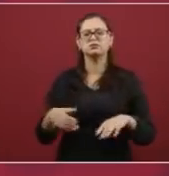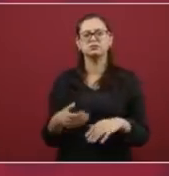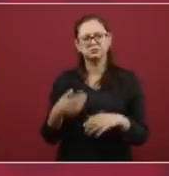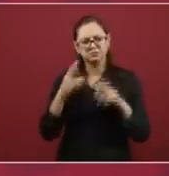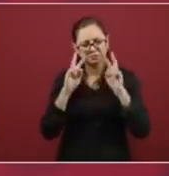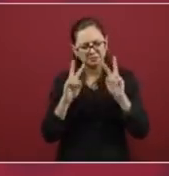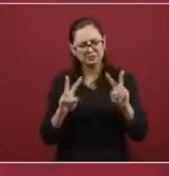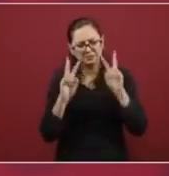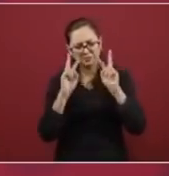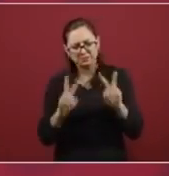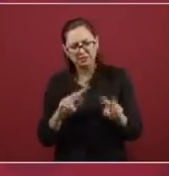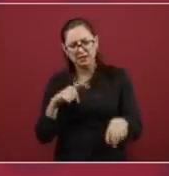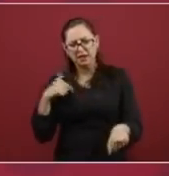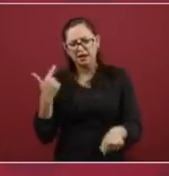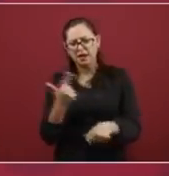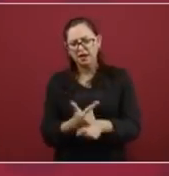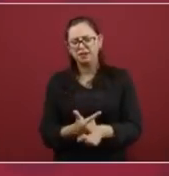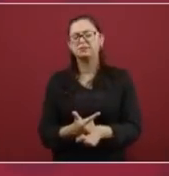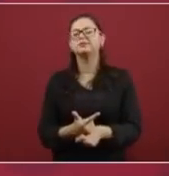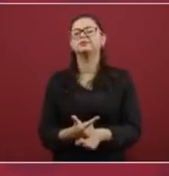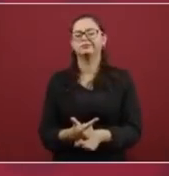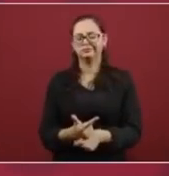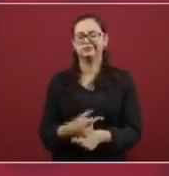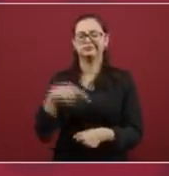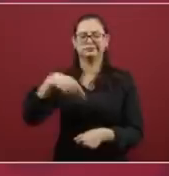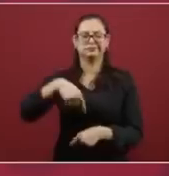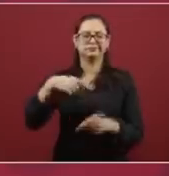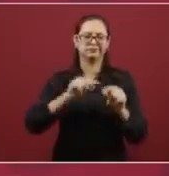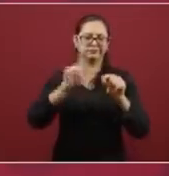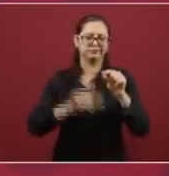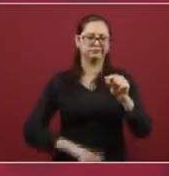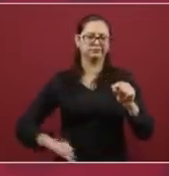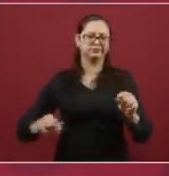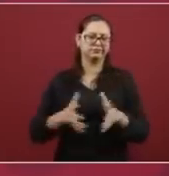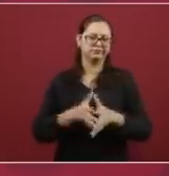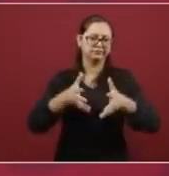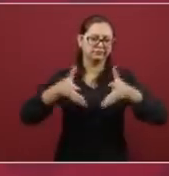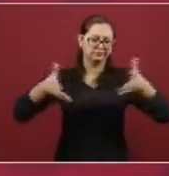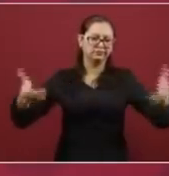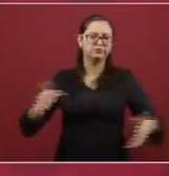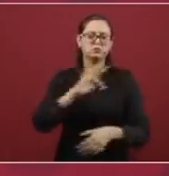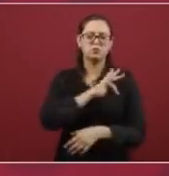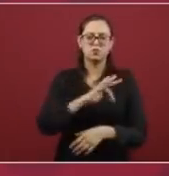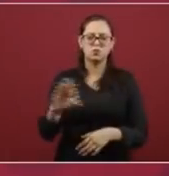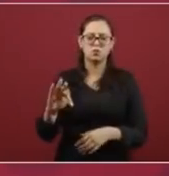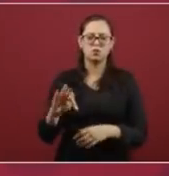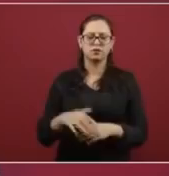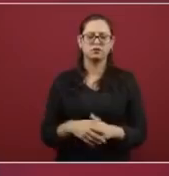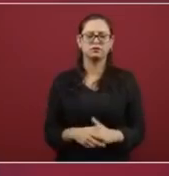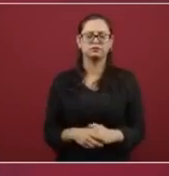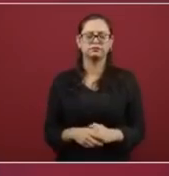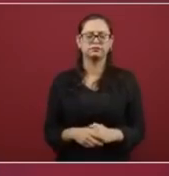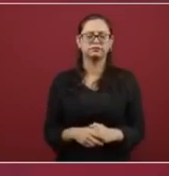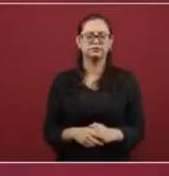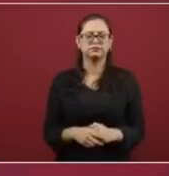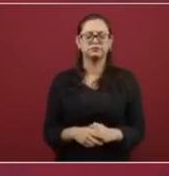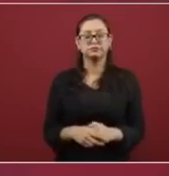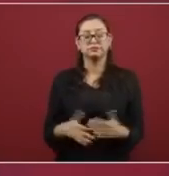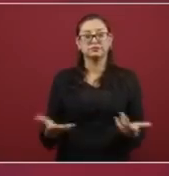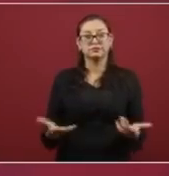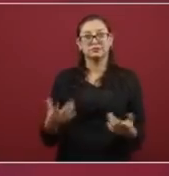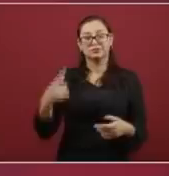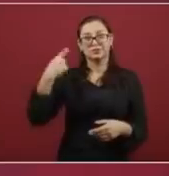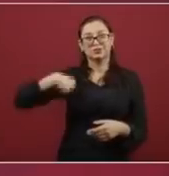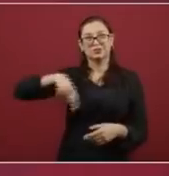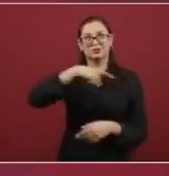vamos a poder tener en México crecimiento. Esta idea que queremos convertir en realidad, este